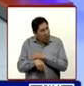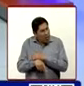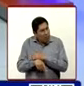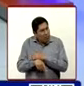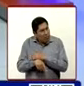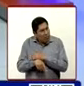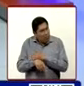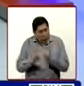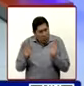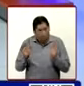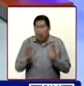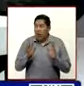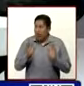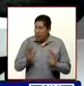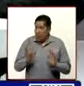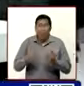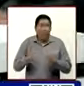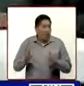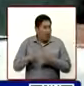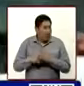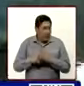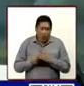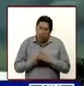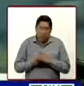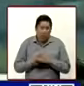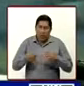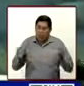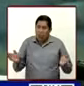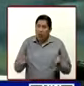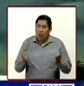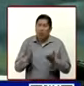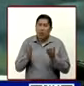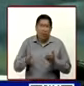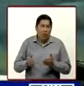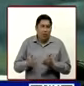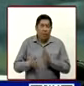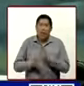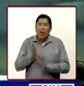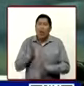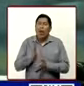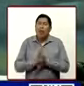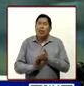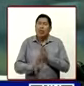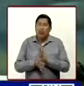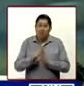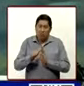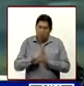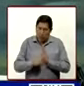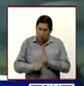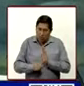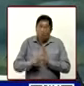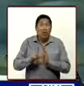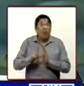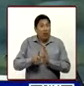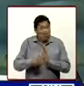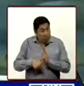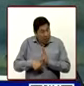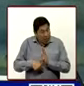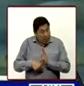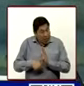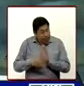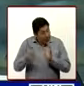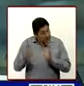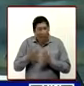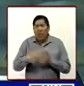o sea, no tendría que ser así. Ya se ha comenzado con la campaña de esterilización gratuita, y no quiero pensar lo que va a seguir después, pero ante